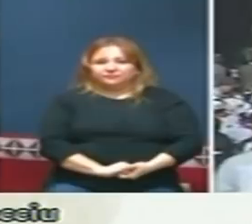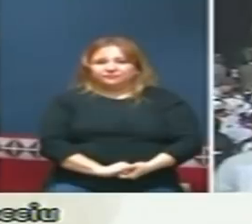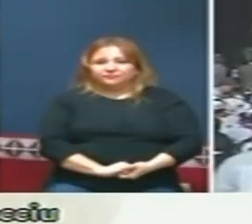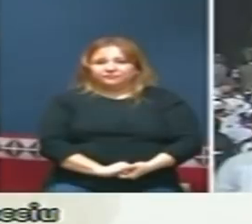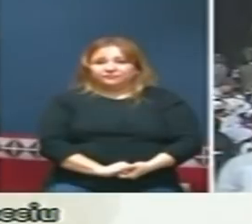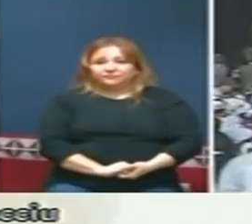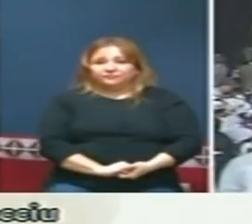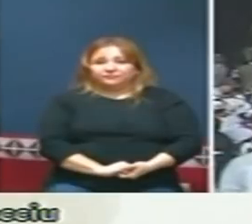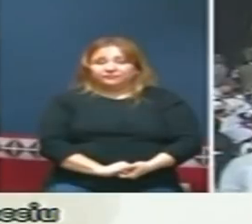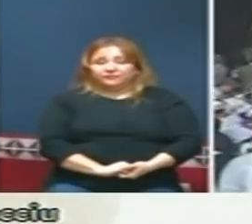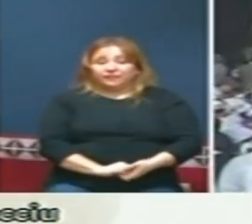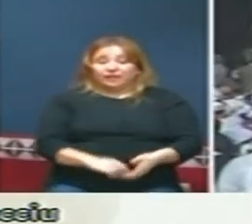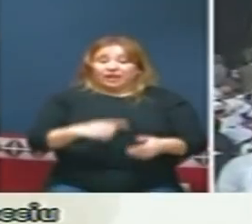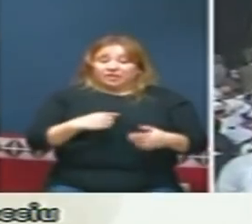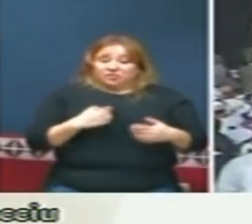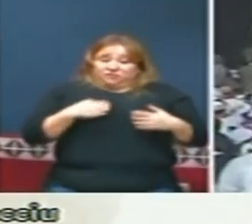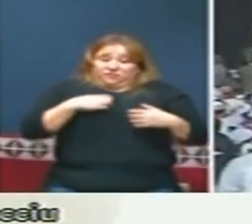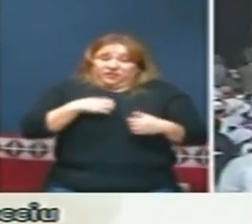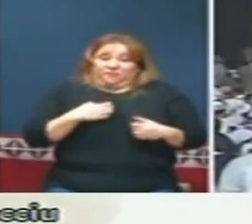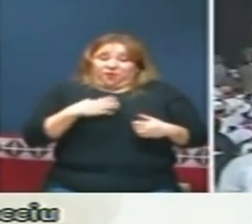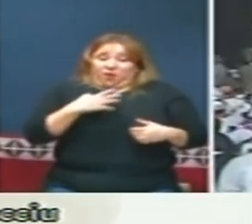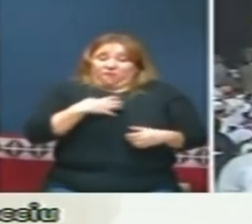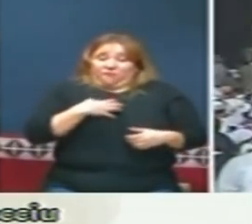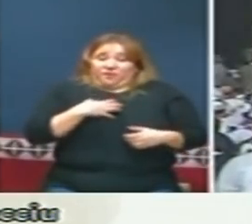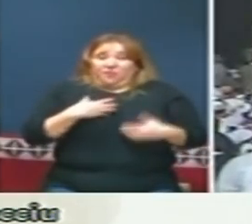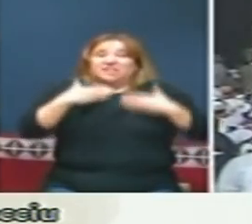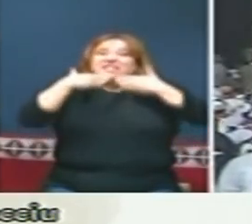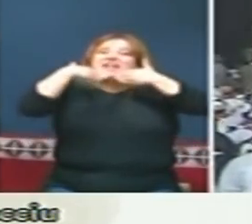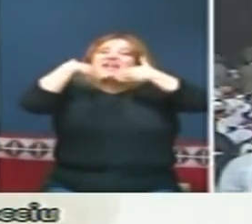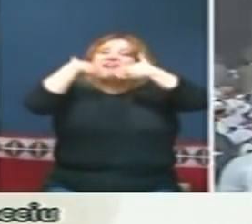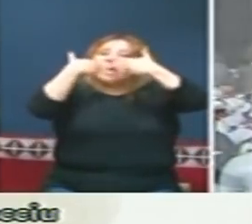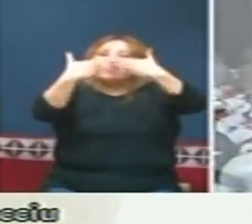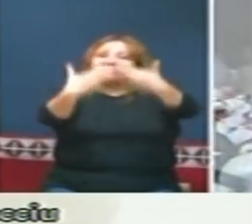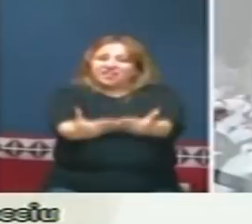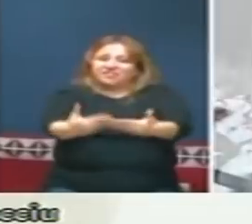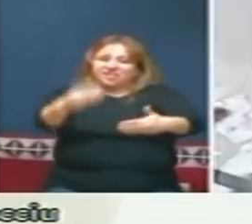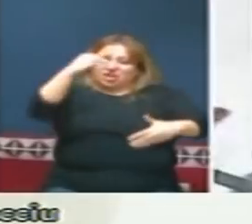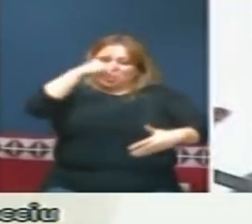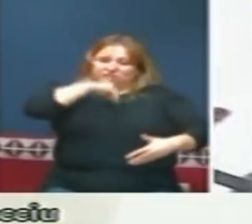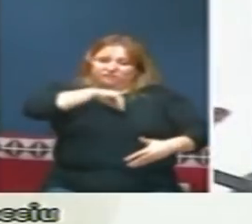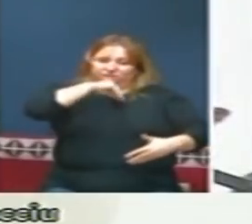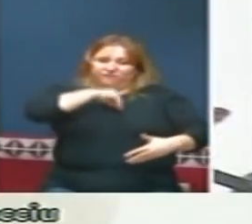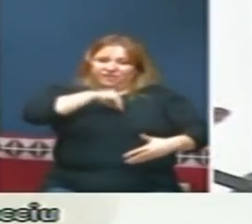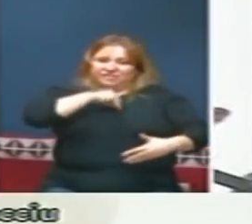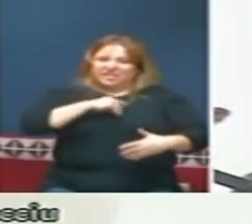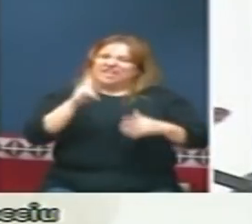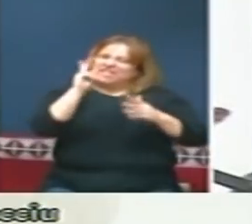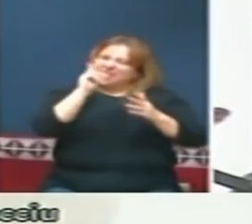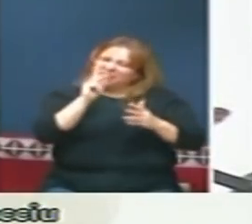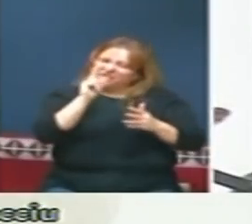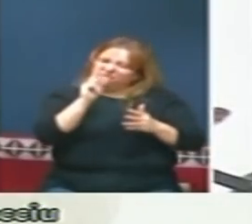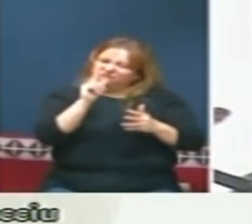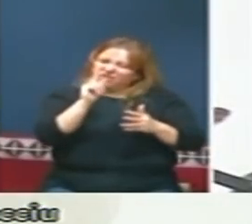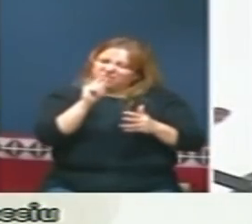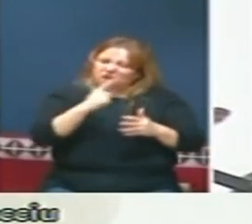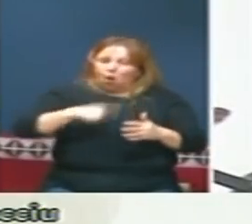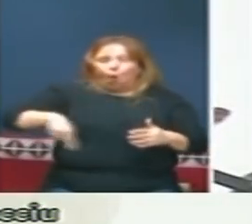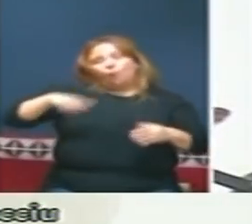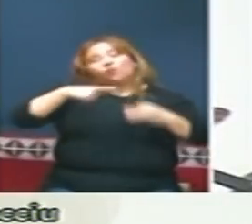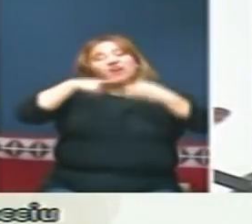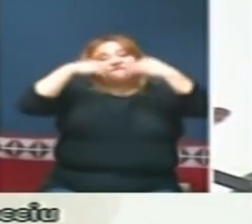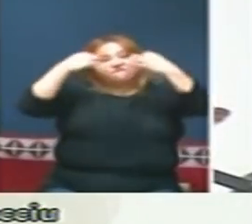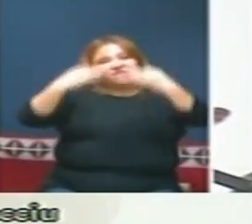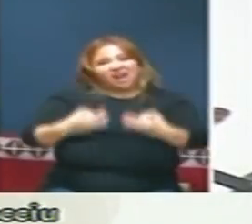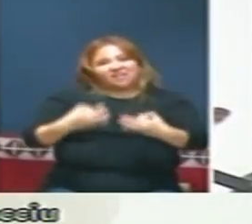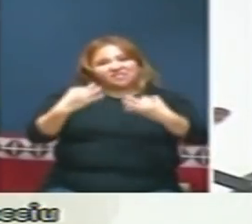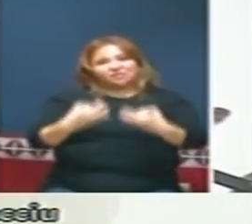Los admiramos por su valentía, les agradecemos su fidelidad en circunstancias difíciles, una fidelidad que es